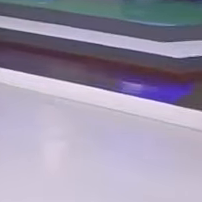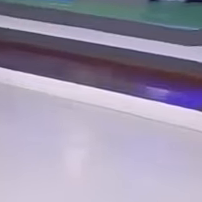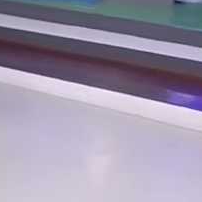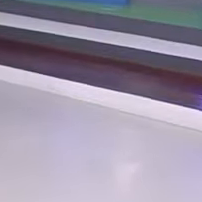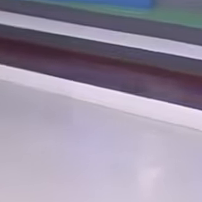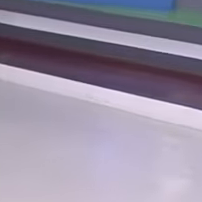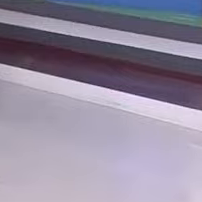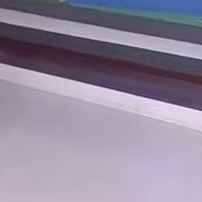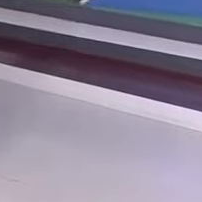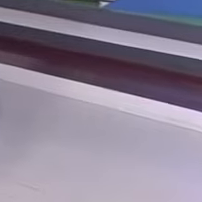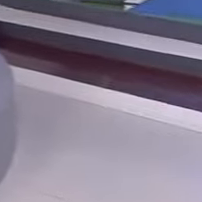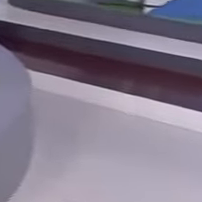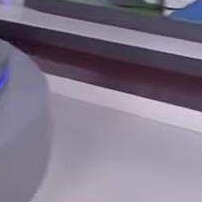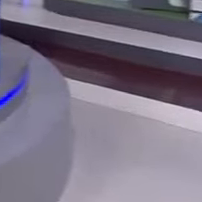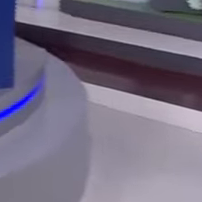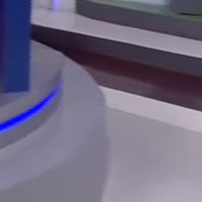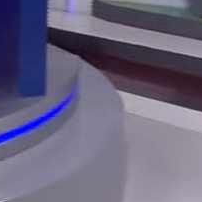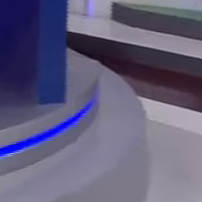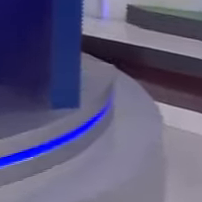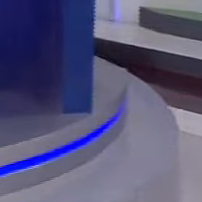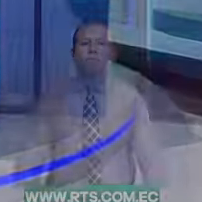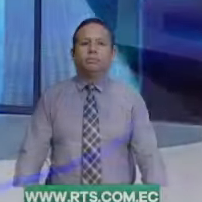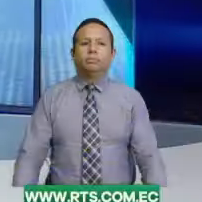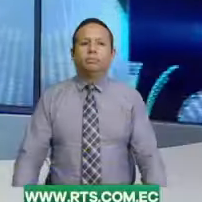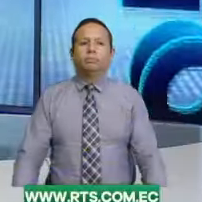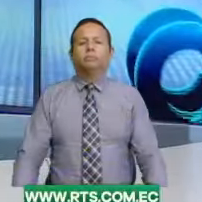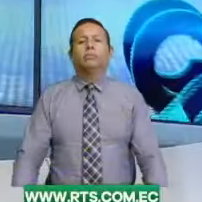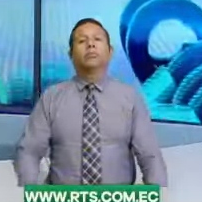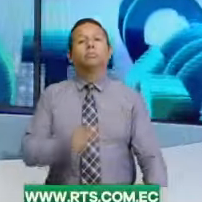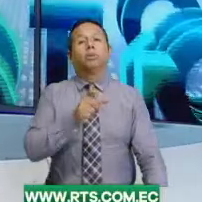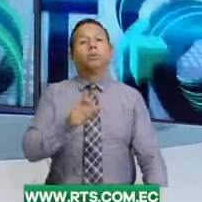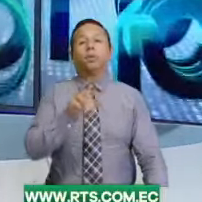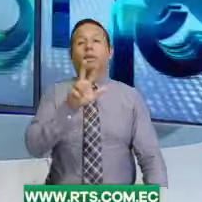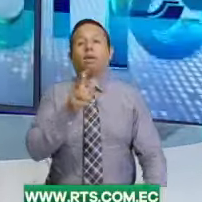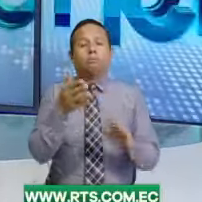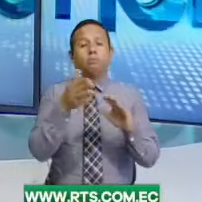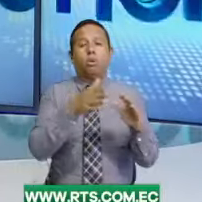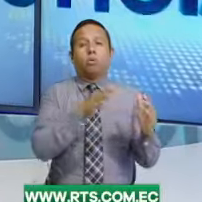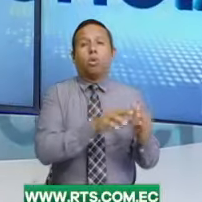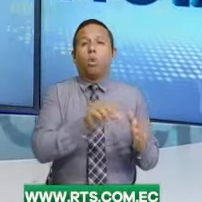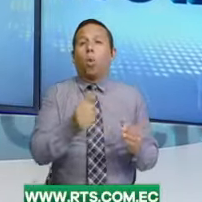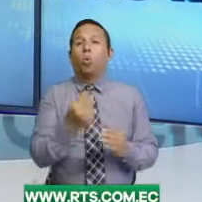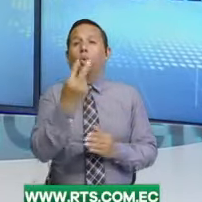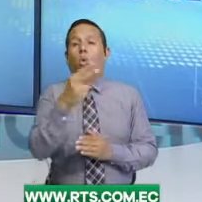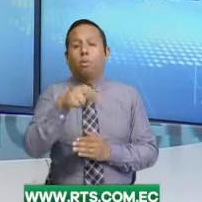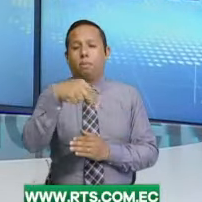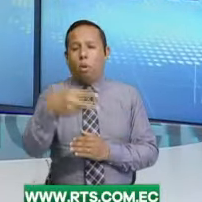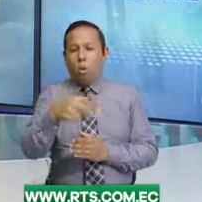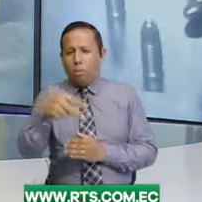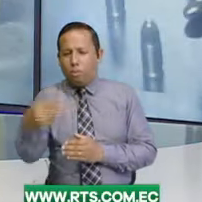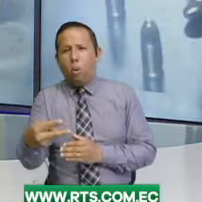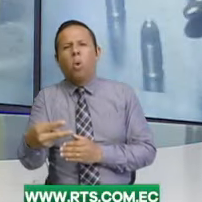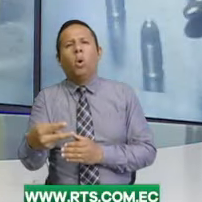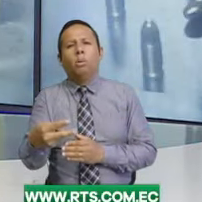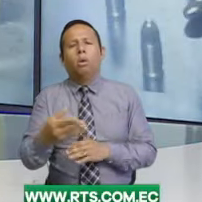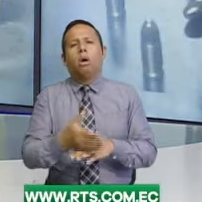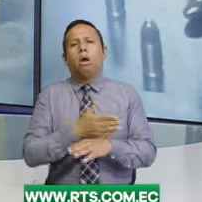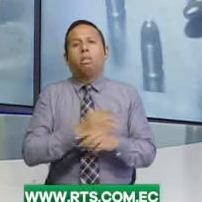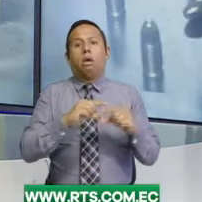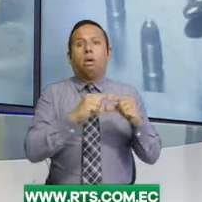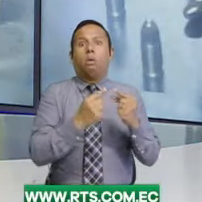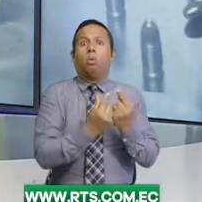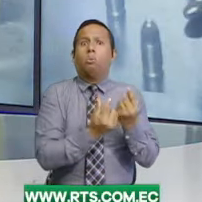Más noticias para ustedes, queridos amigos. 3 muertos y 2 heridos fue el resultado de un ataque armado contra un grupo